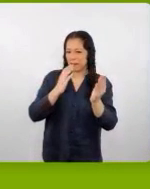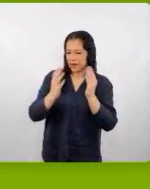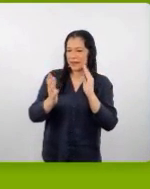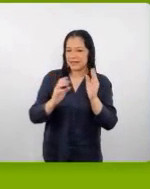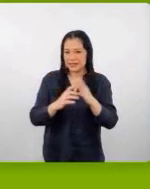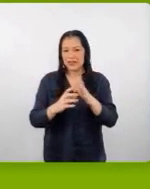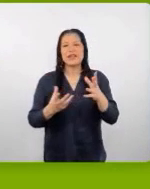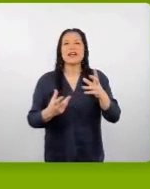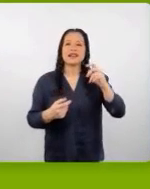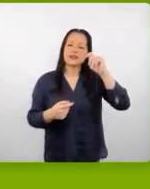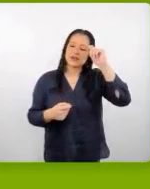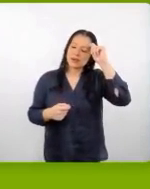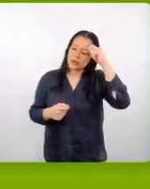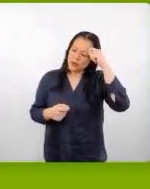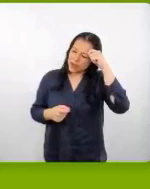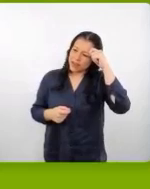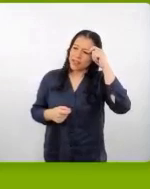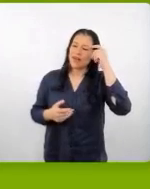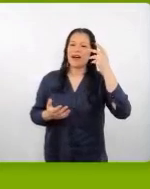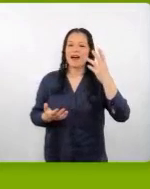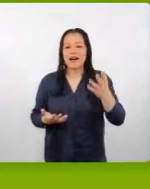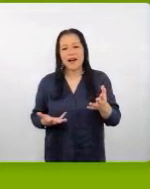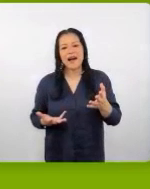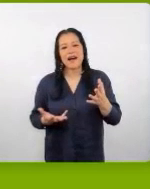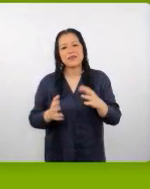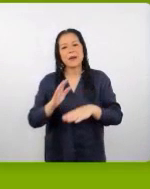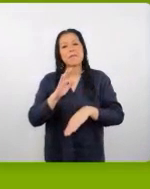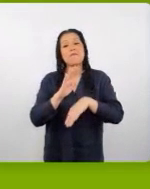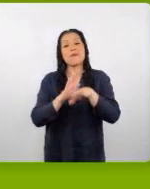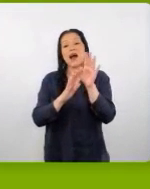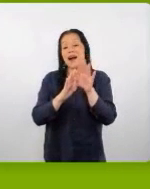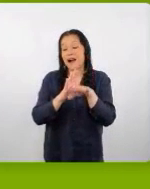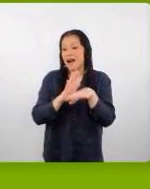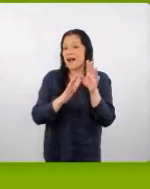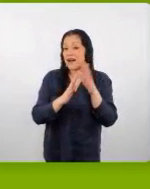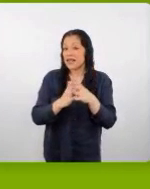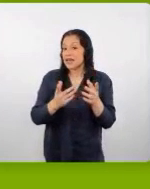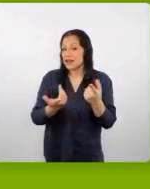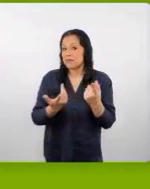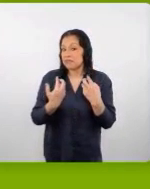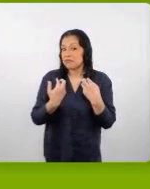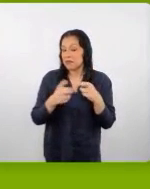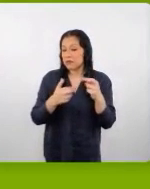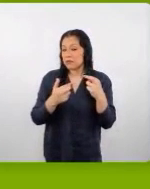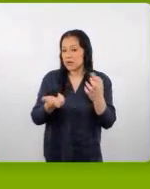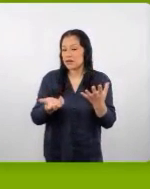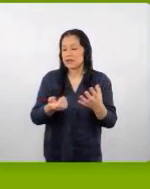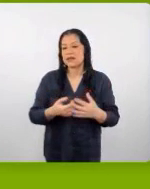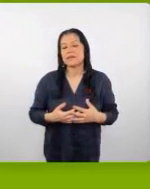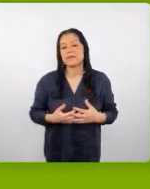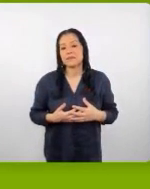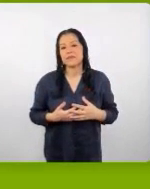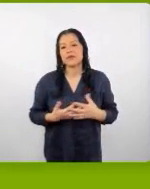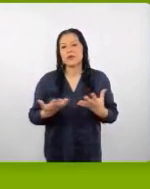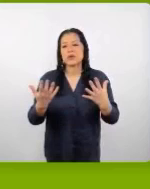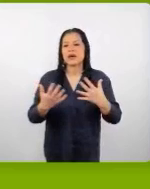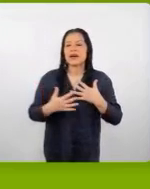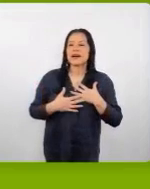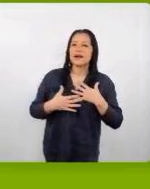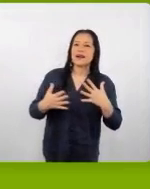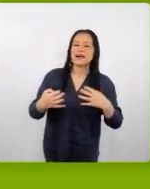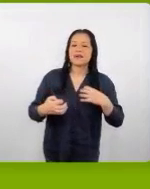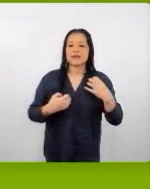su recuerdo sea uno mayor y que genere también un aliento a